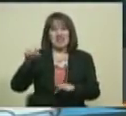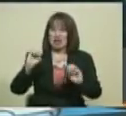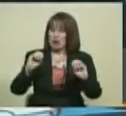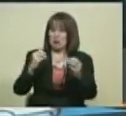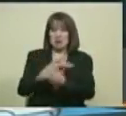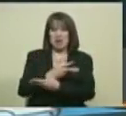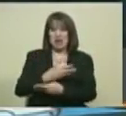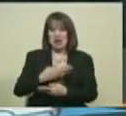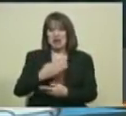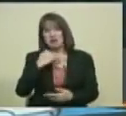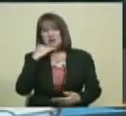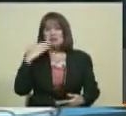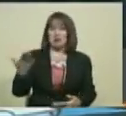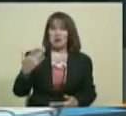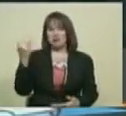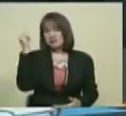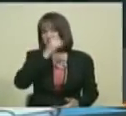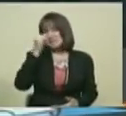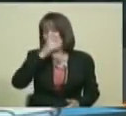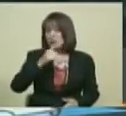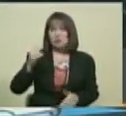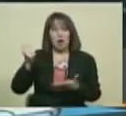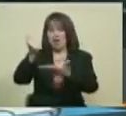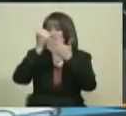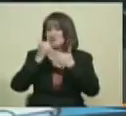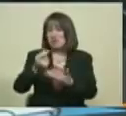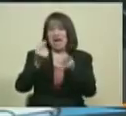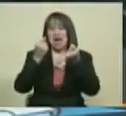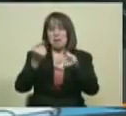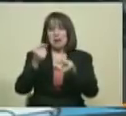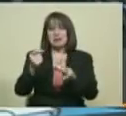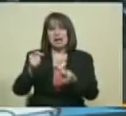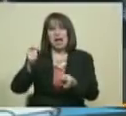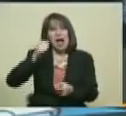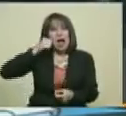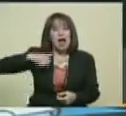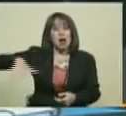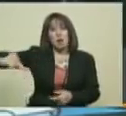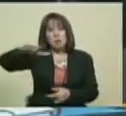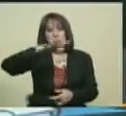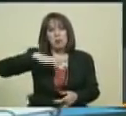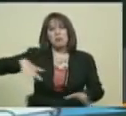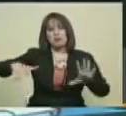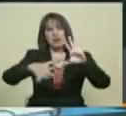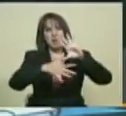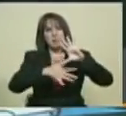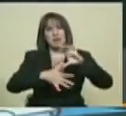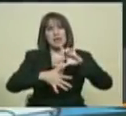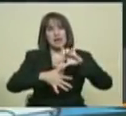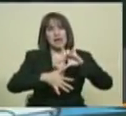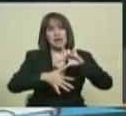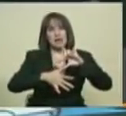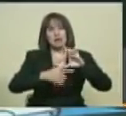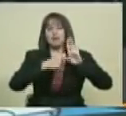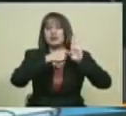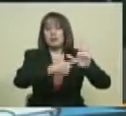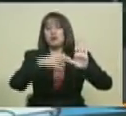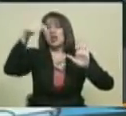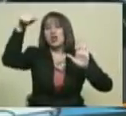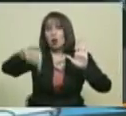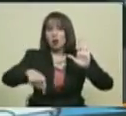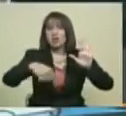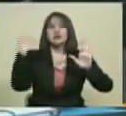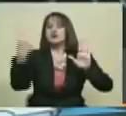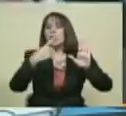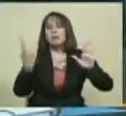lo absoluto ayuda a los pueblos de nuestra América. Y más bien, como se ha demostrado el día de hoy, lo que